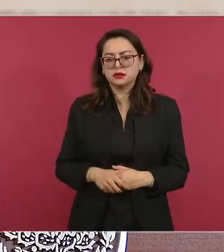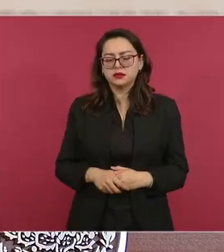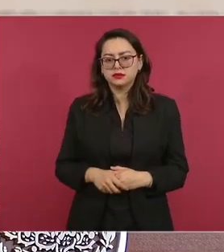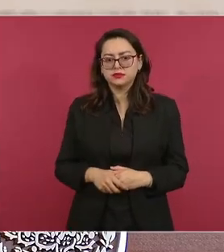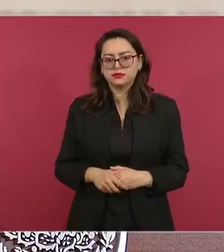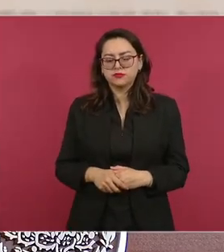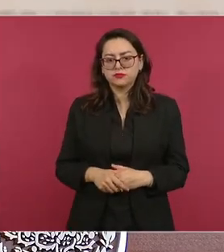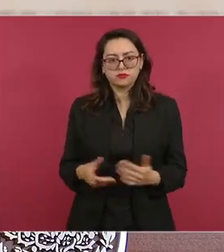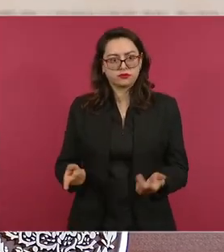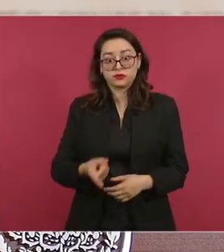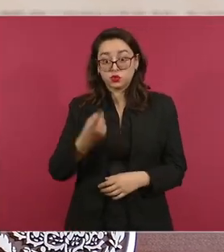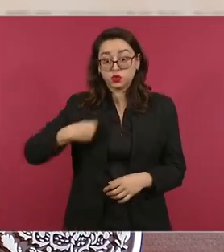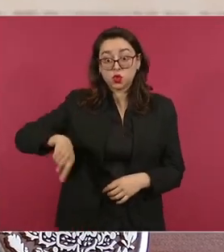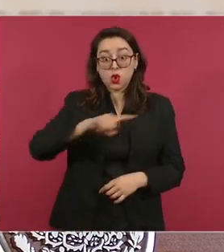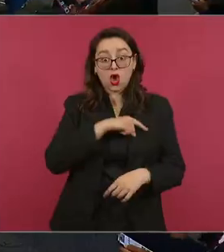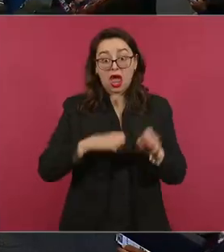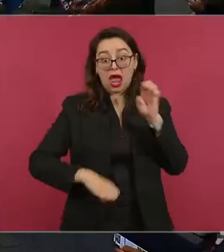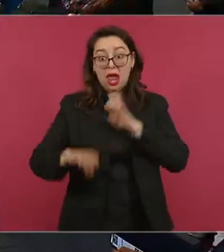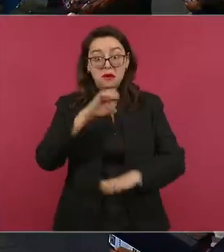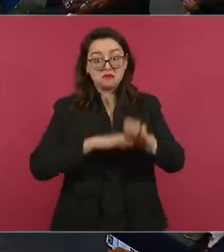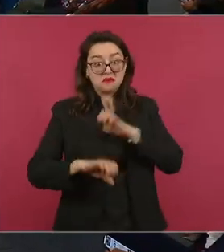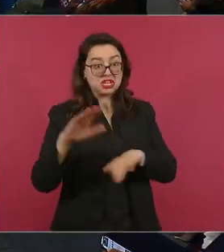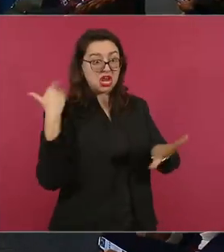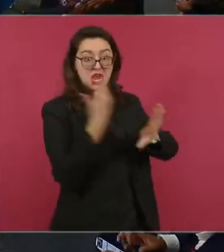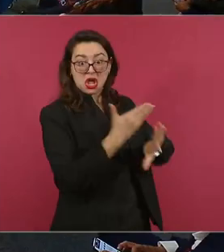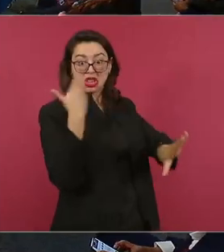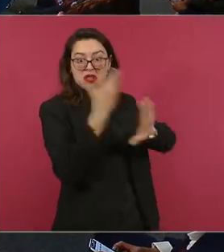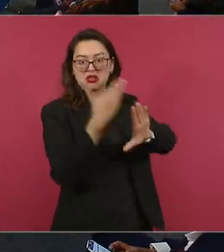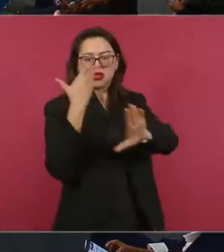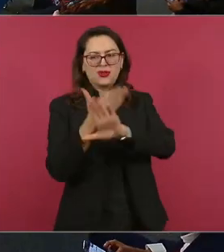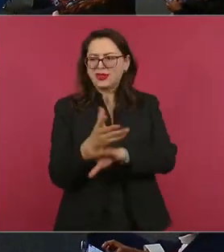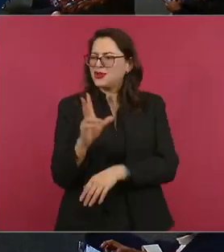Nosotros no estamos por el estatismo.